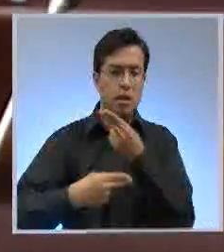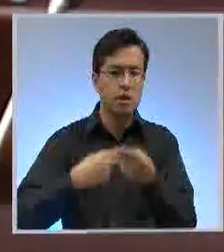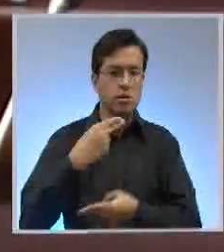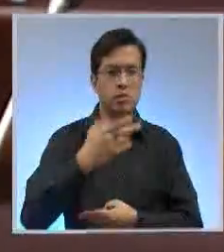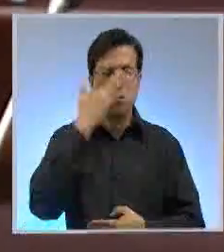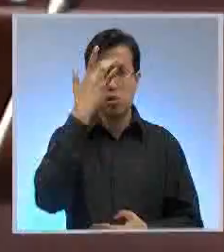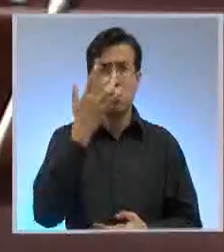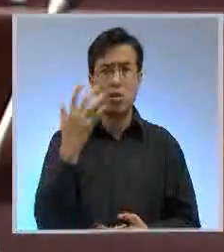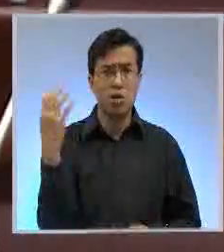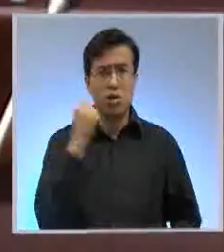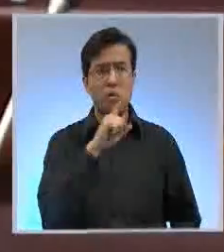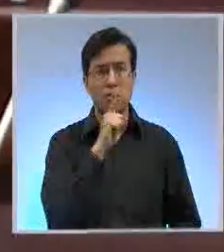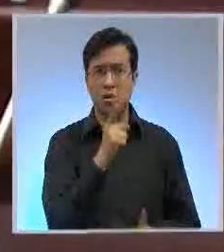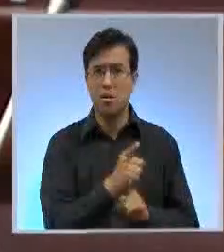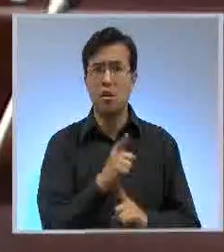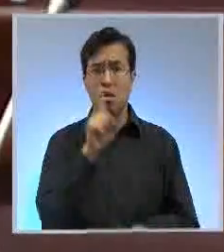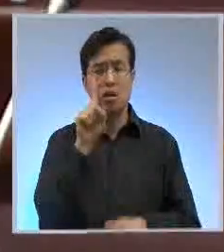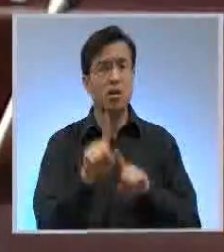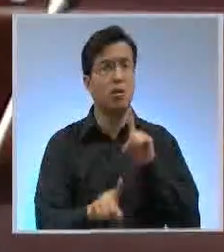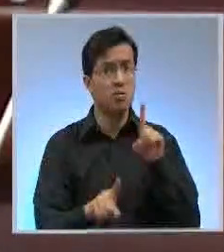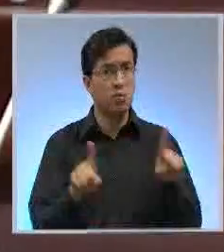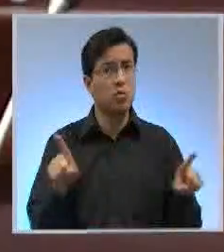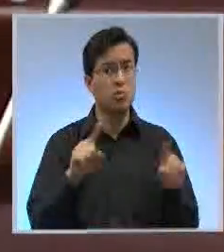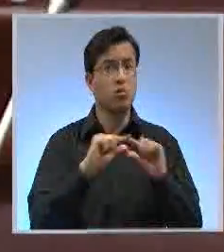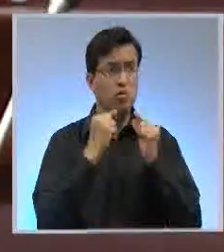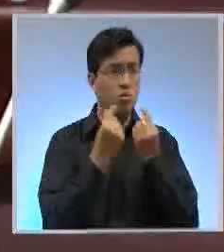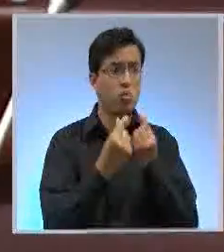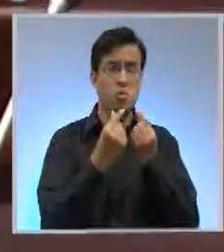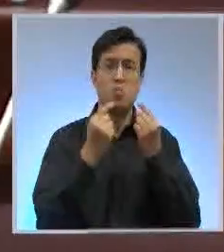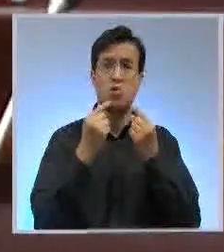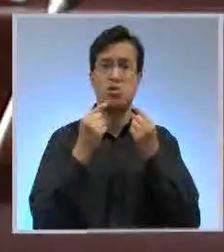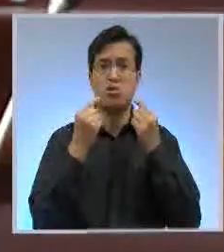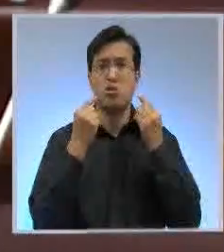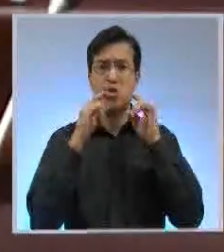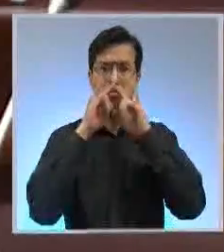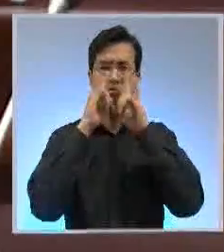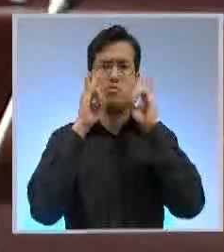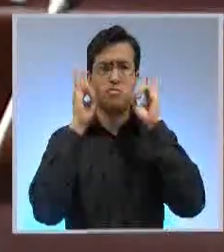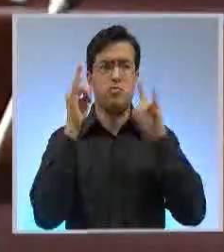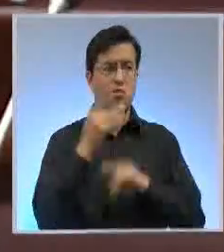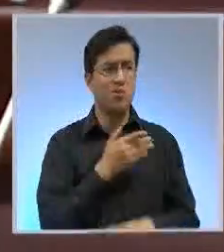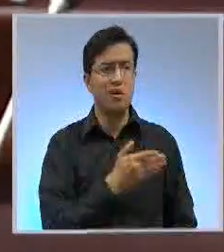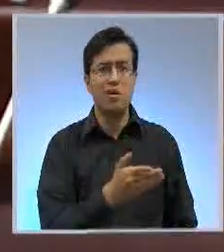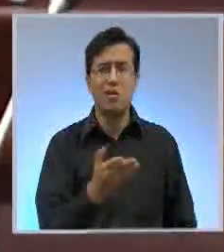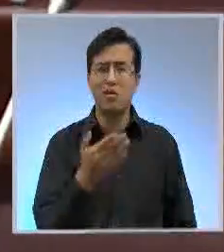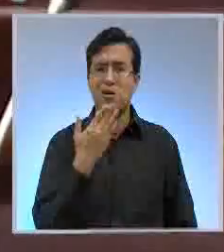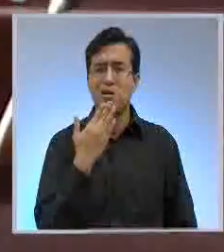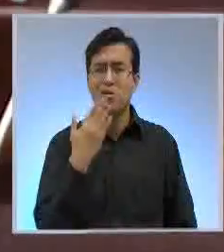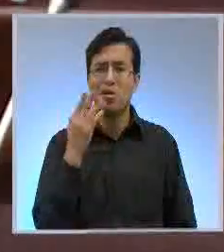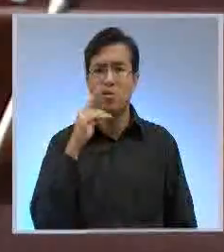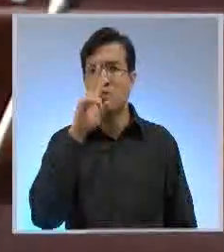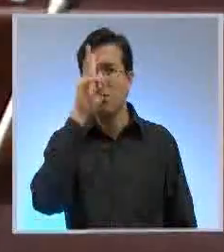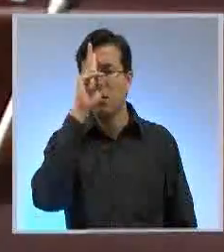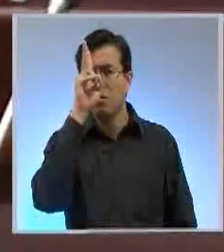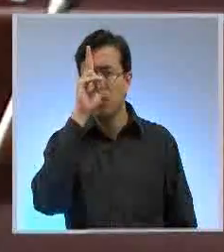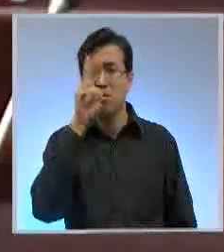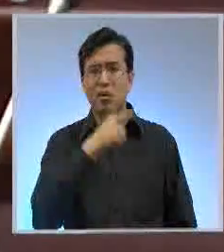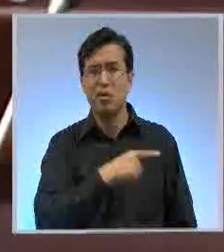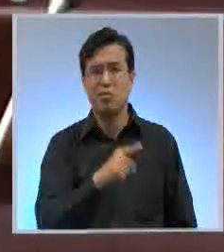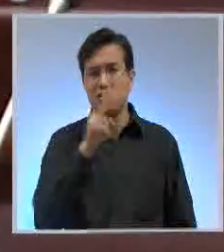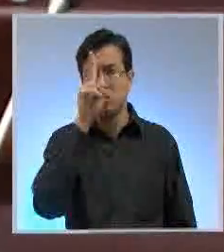establecer este mecanismo de redistribución de la riqueza, tal como es el nombre del proyecto de ley, se pueda